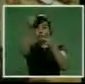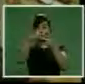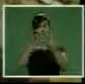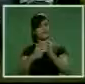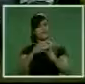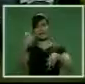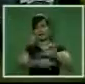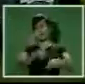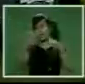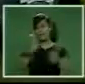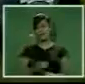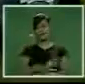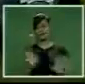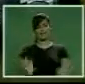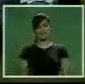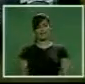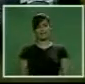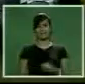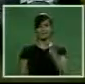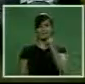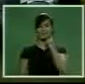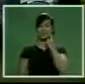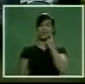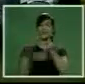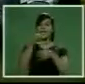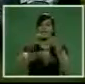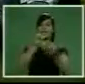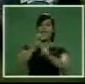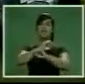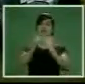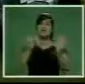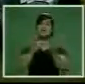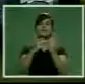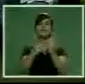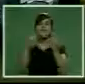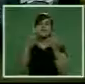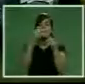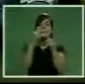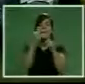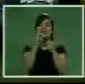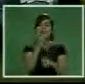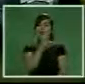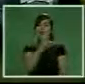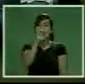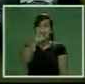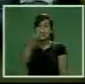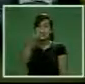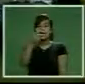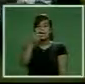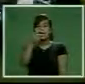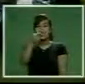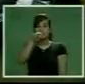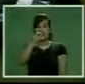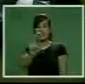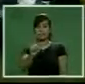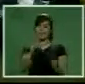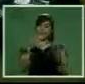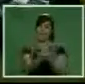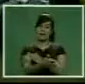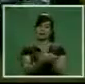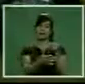Pero ahí hay que aclarar, cuando hablan de hegemonía, porque obviamente la hegemonía de la ideología burguesa